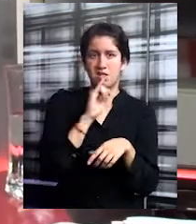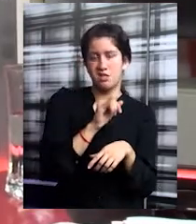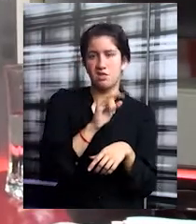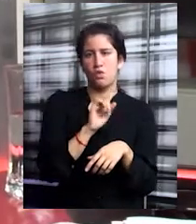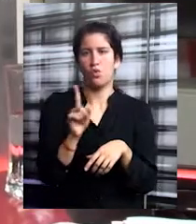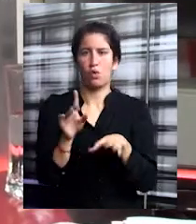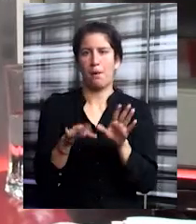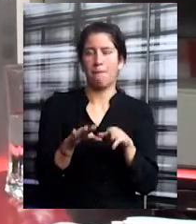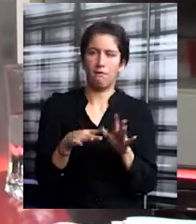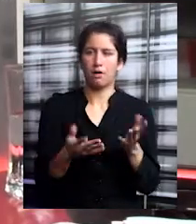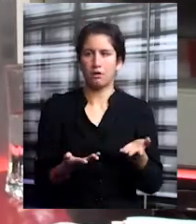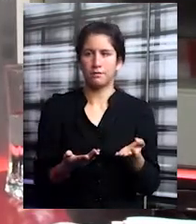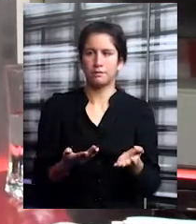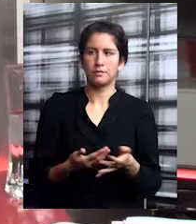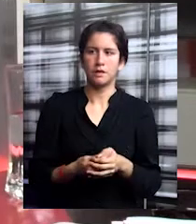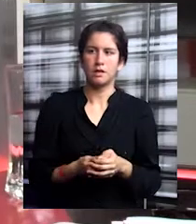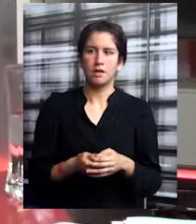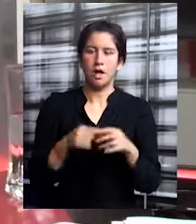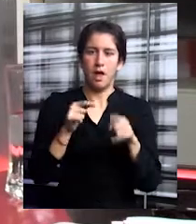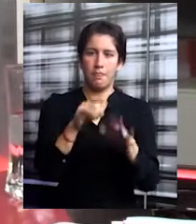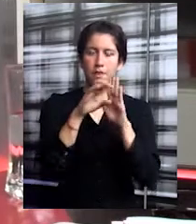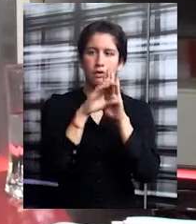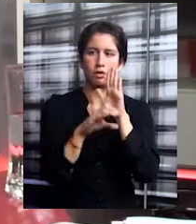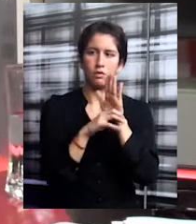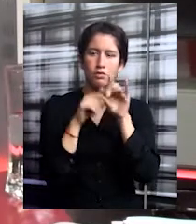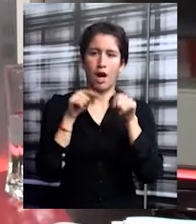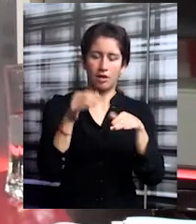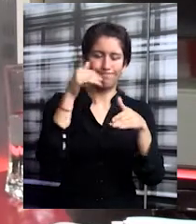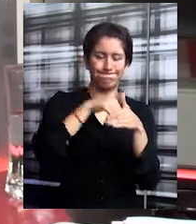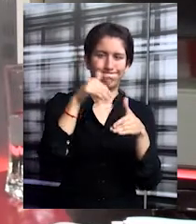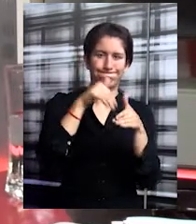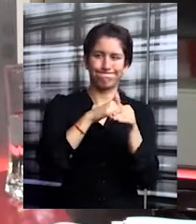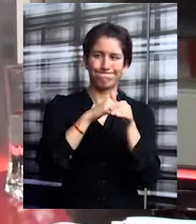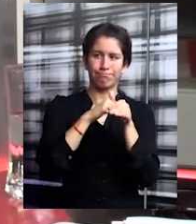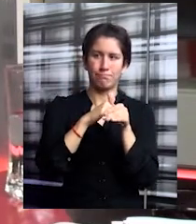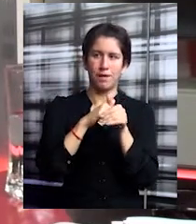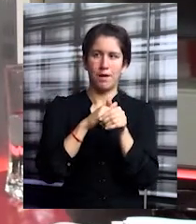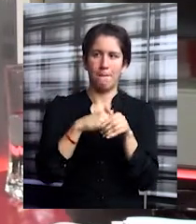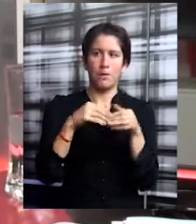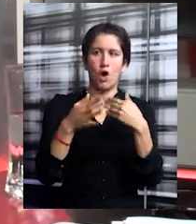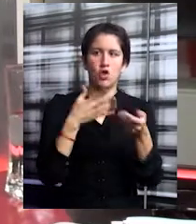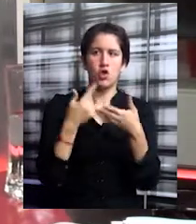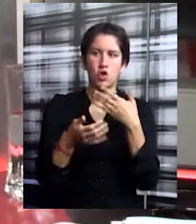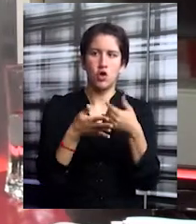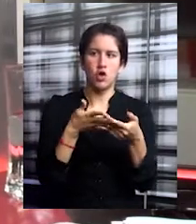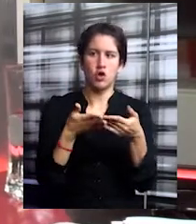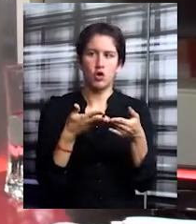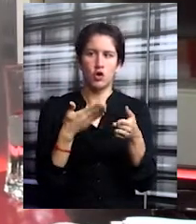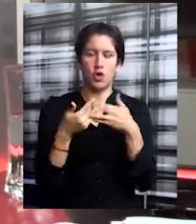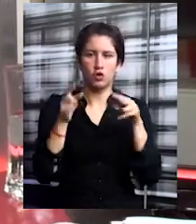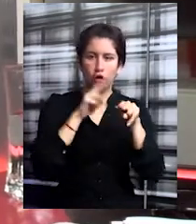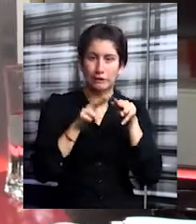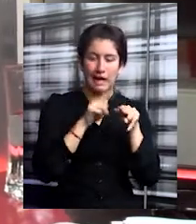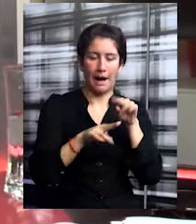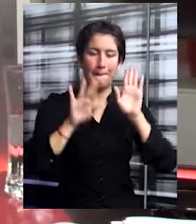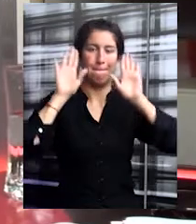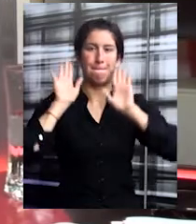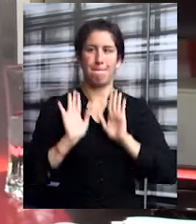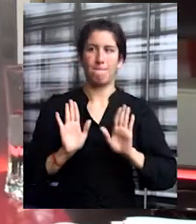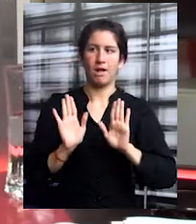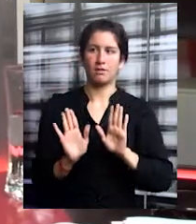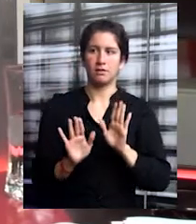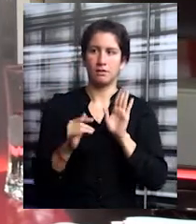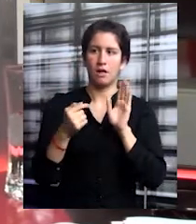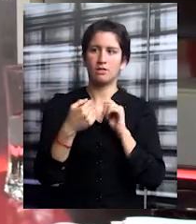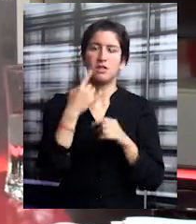un respaldo institucional a través de una votación donde grandes mayorías se hagan presentes respecto a esta inquietud y le digan, ¿saben qué? Ya